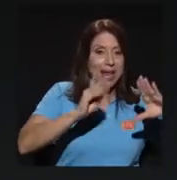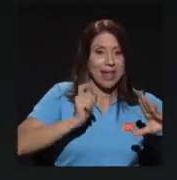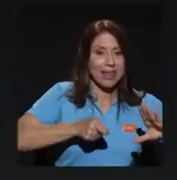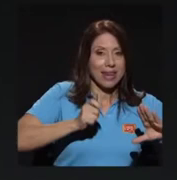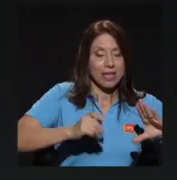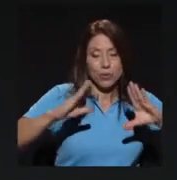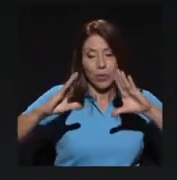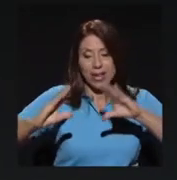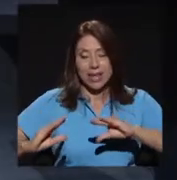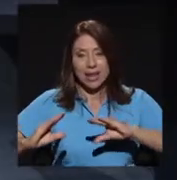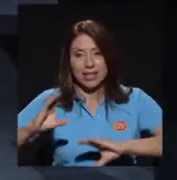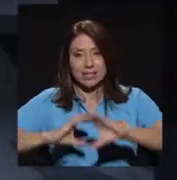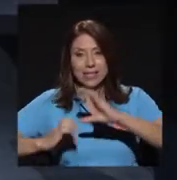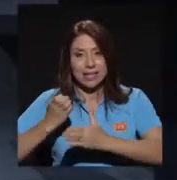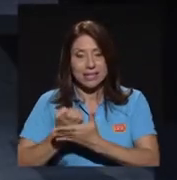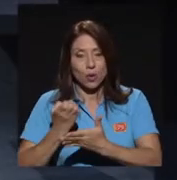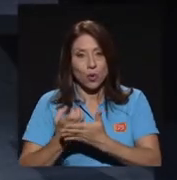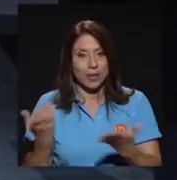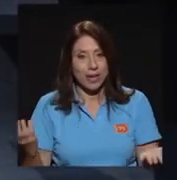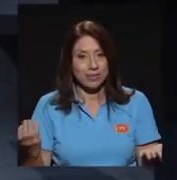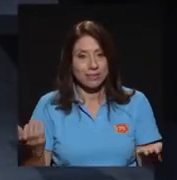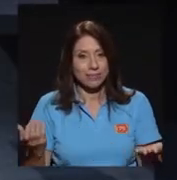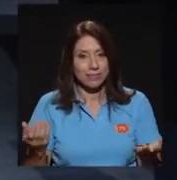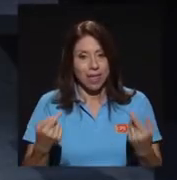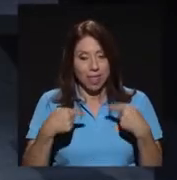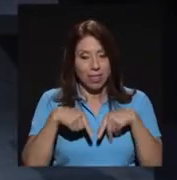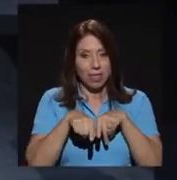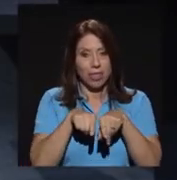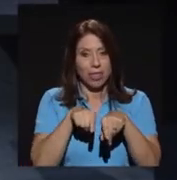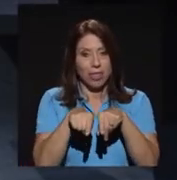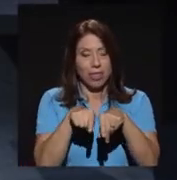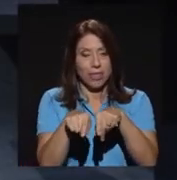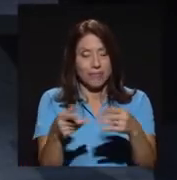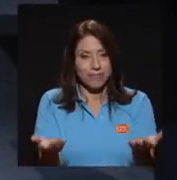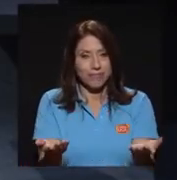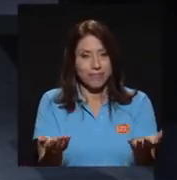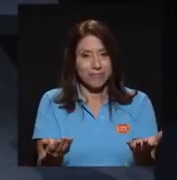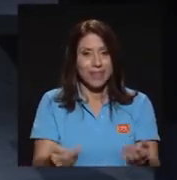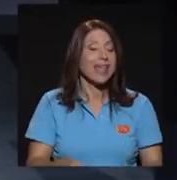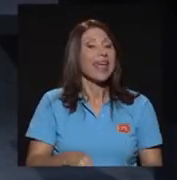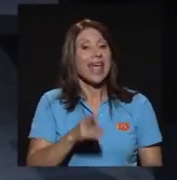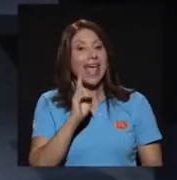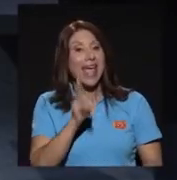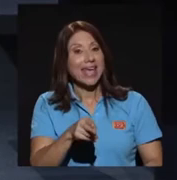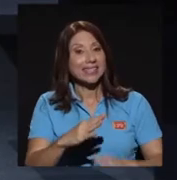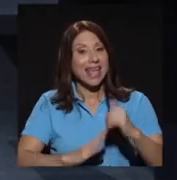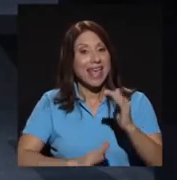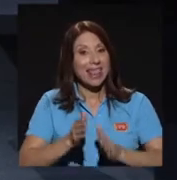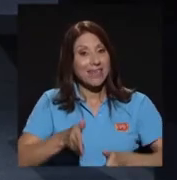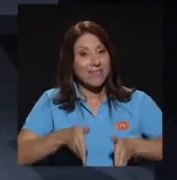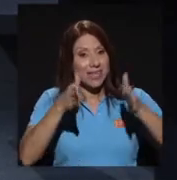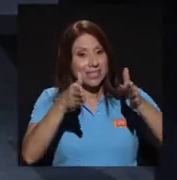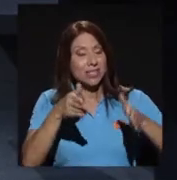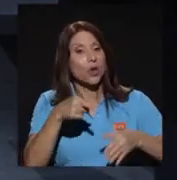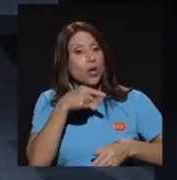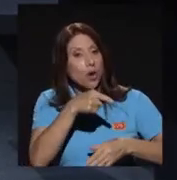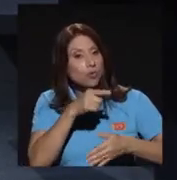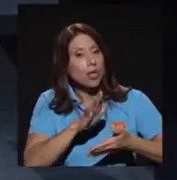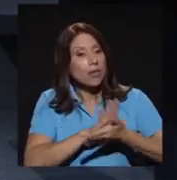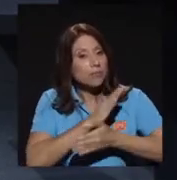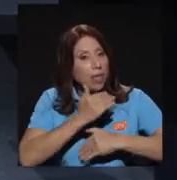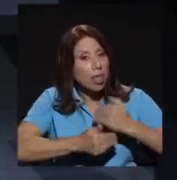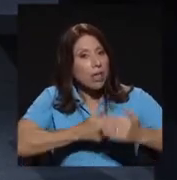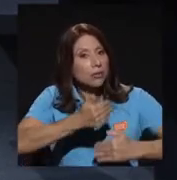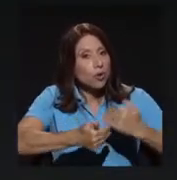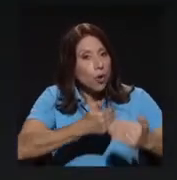económicas de manera que esa construcción ese edificio que usted esté oro y que inauguró don